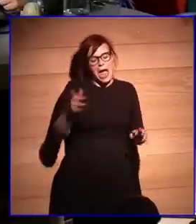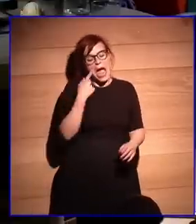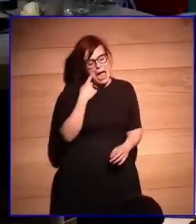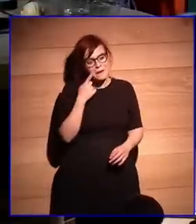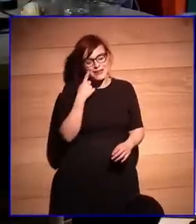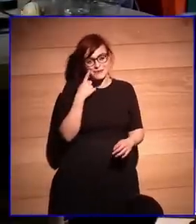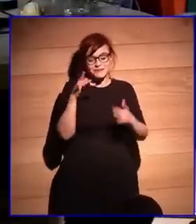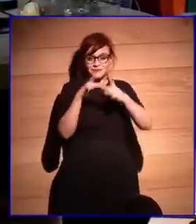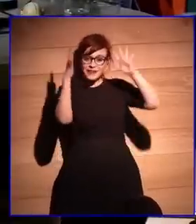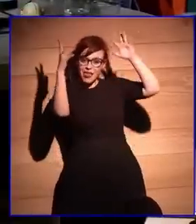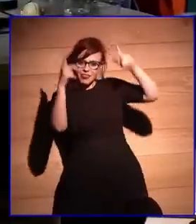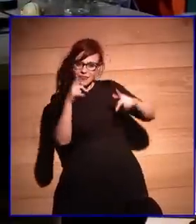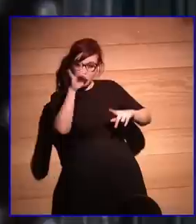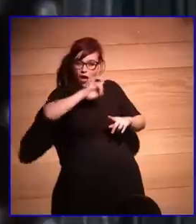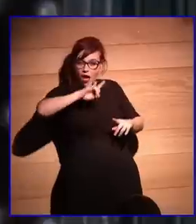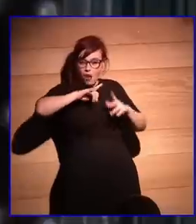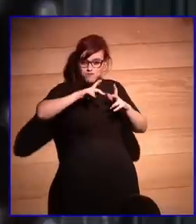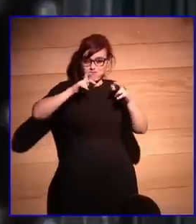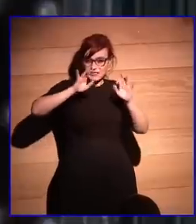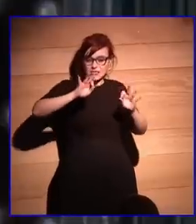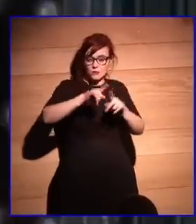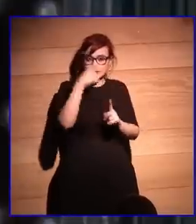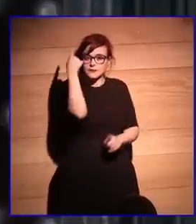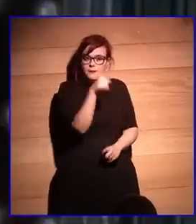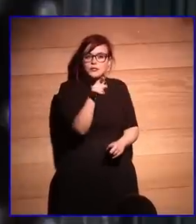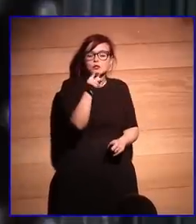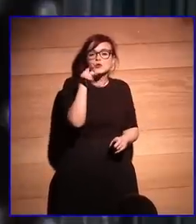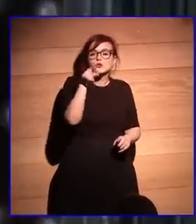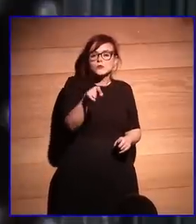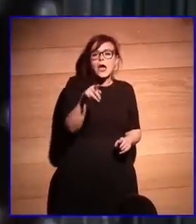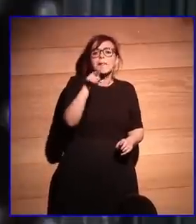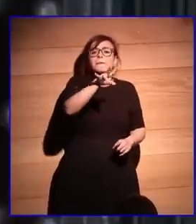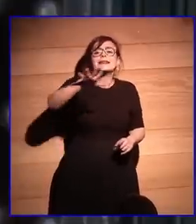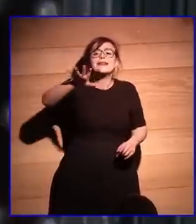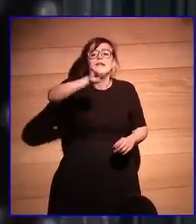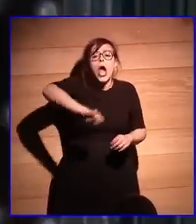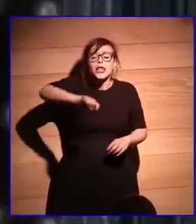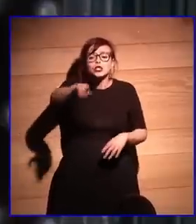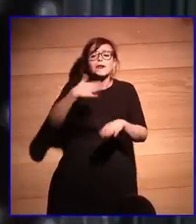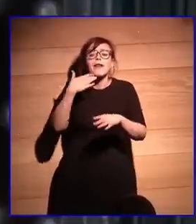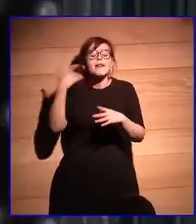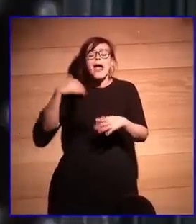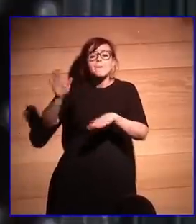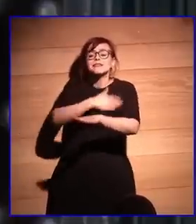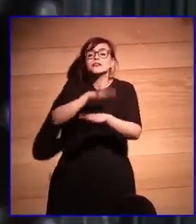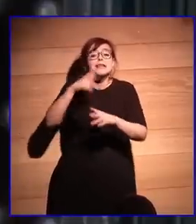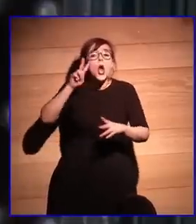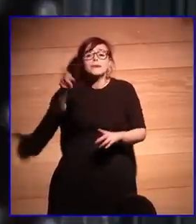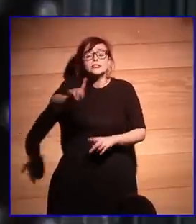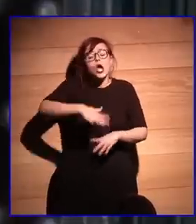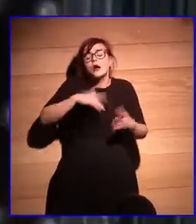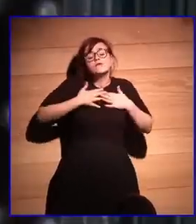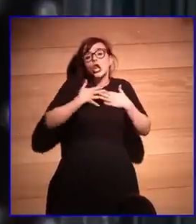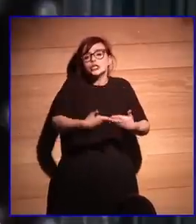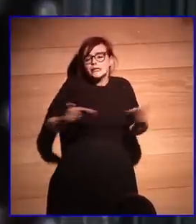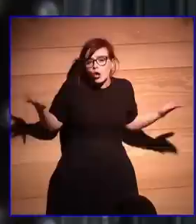en el que Cifra traiciona a todo el mundo, habéis tenido 25 años para ver Matrix. Yo no la he visto, por cierto. Pero porque